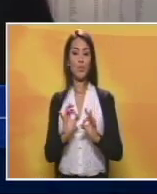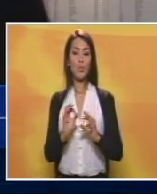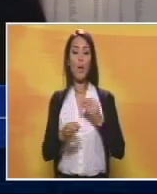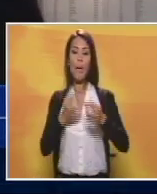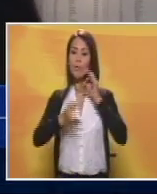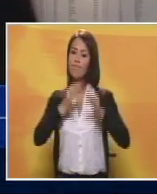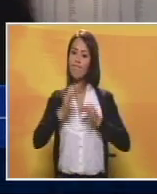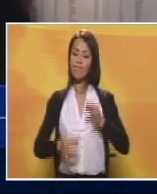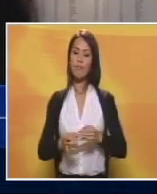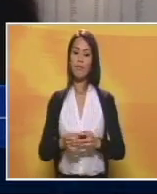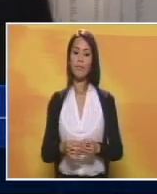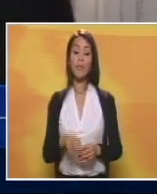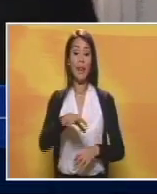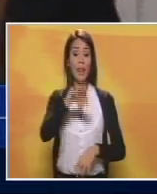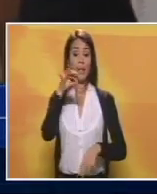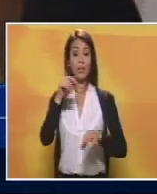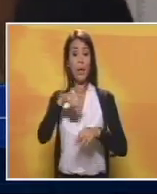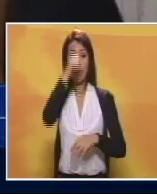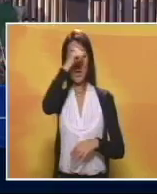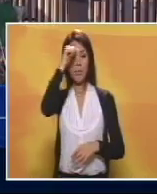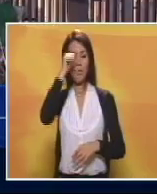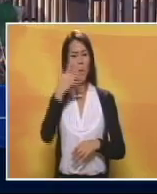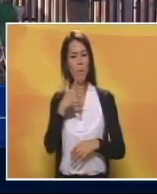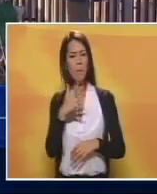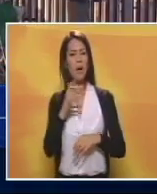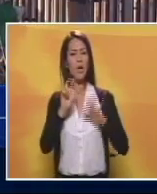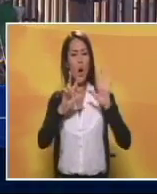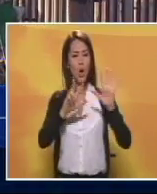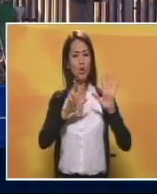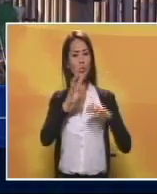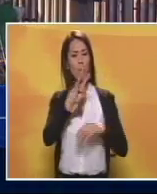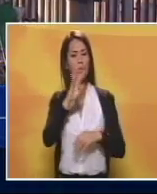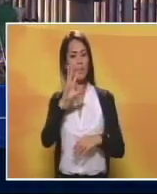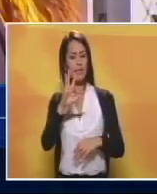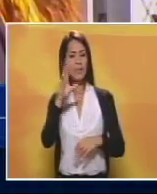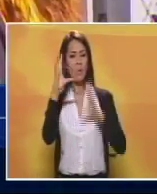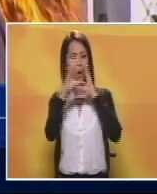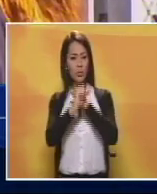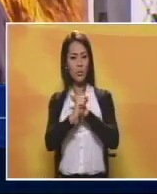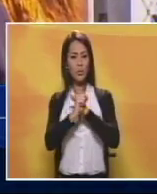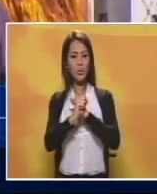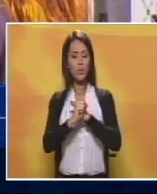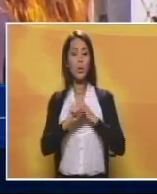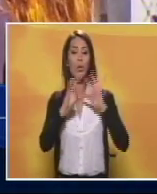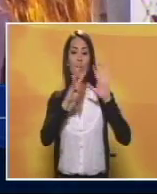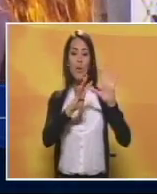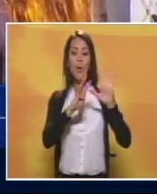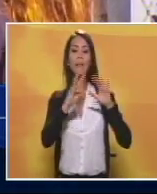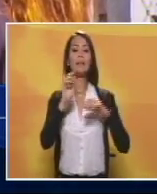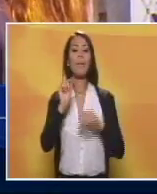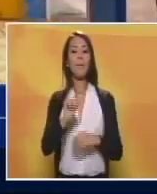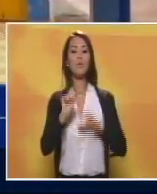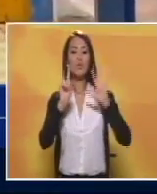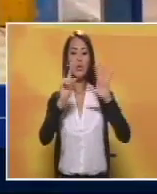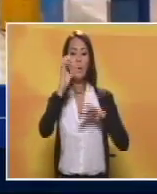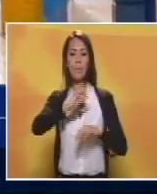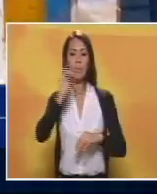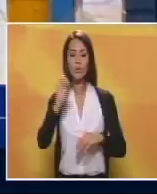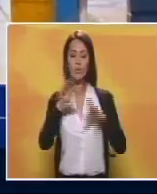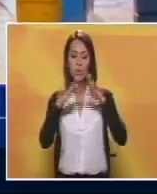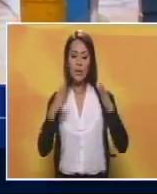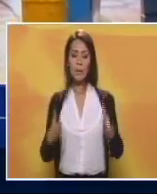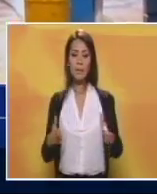Tribunal Supremo de Elecciones este domingo a eso de las 8:45 de la noche, con el 90.6% de las